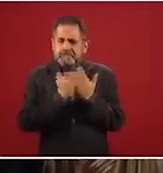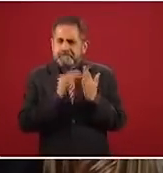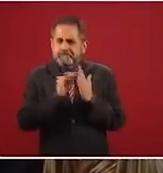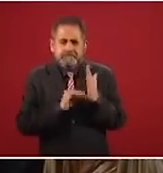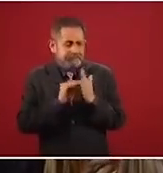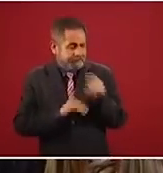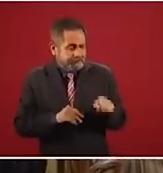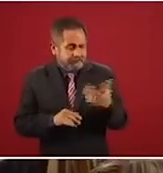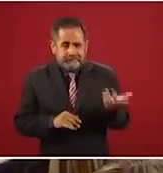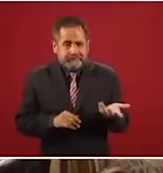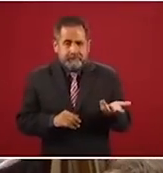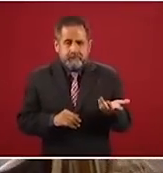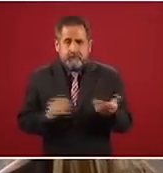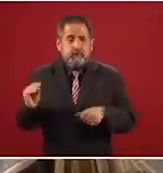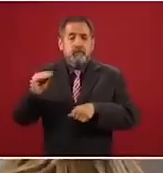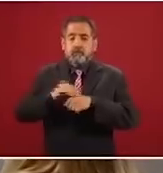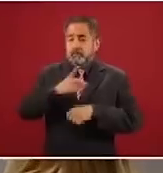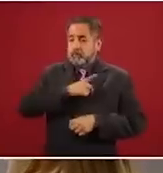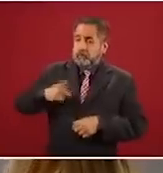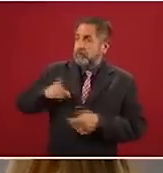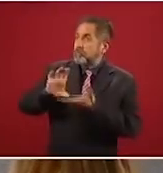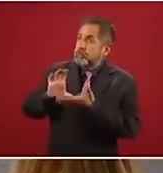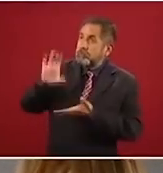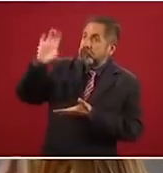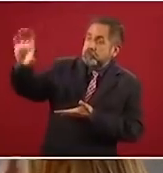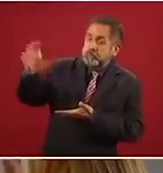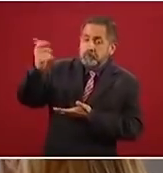No aumentamos la deuda pública